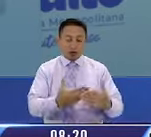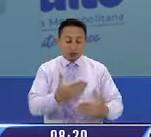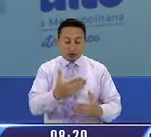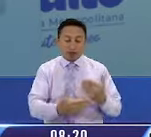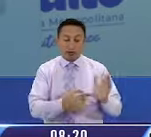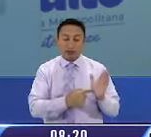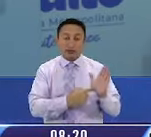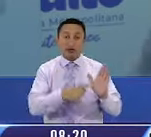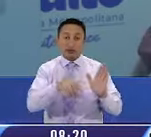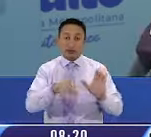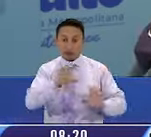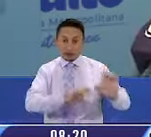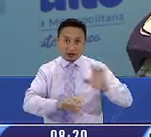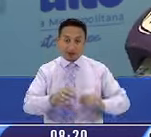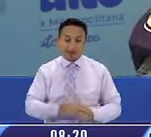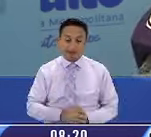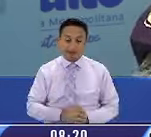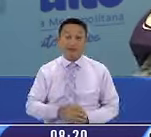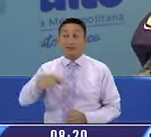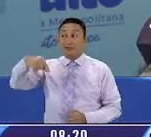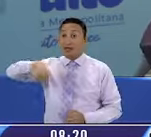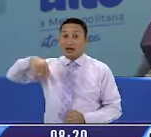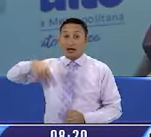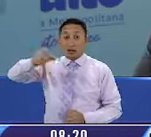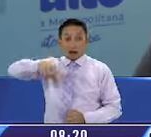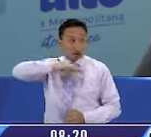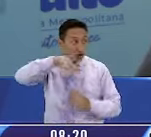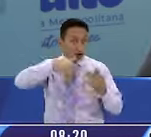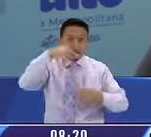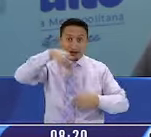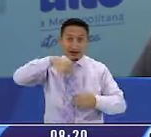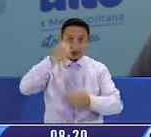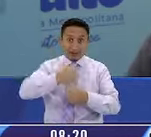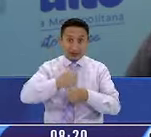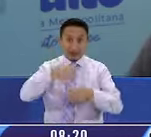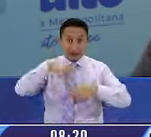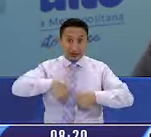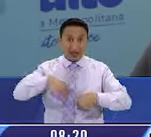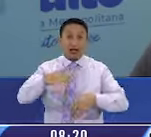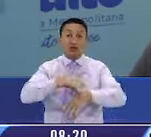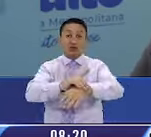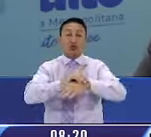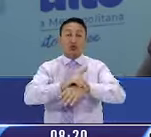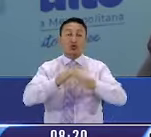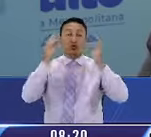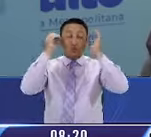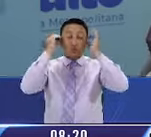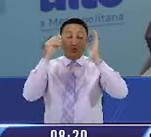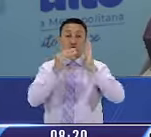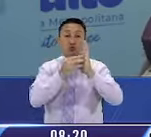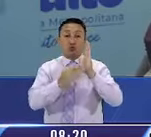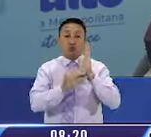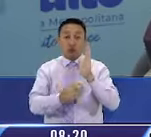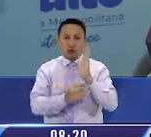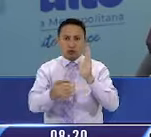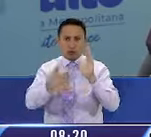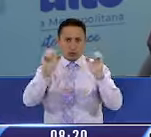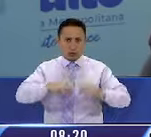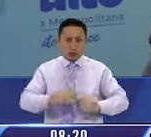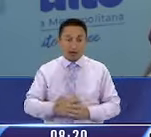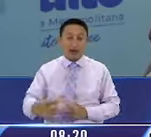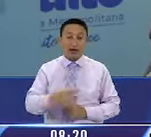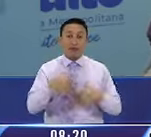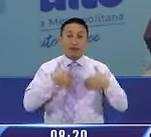son métodos científicos. Todos los profesionales que trabajan aquí son veterinarios, tienen la capacidad técnica de realizar un